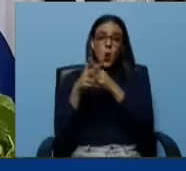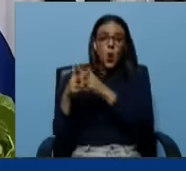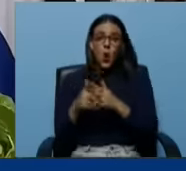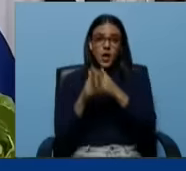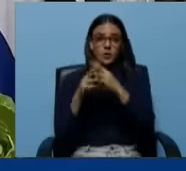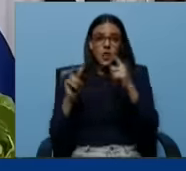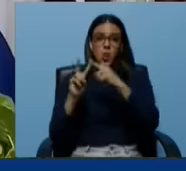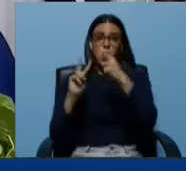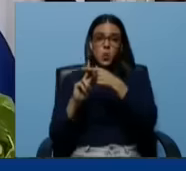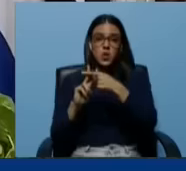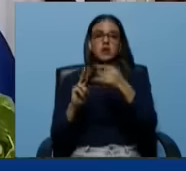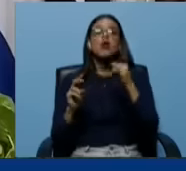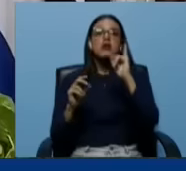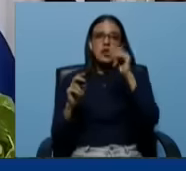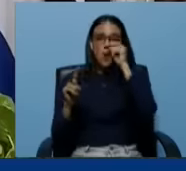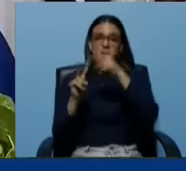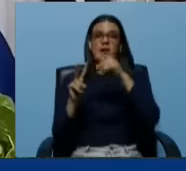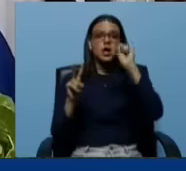Somoza.